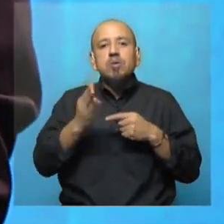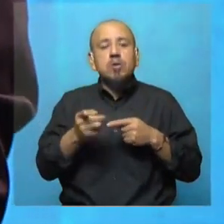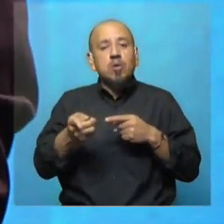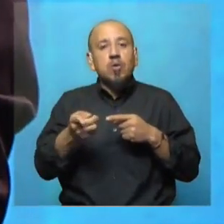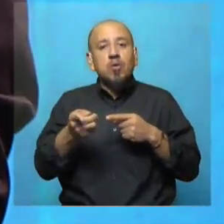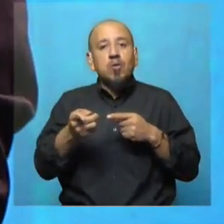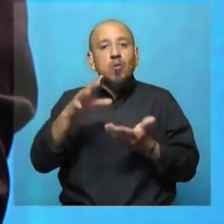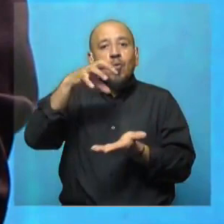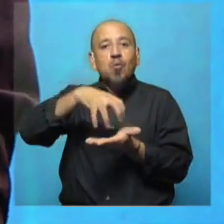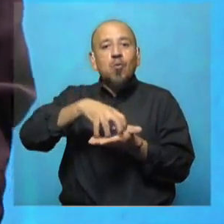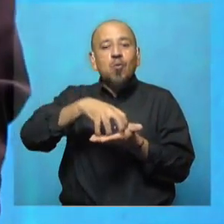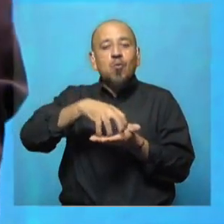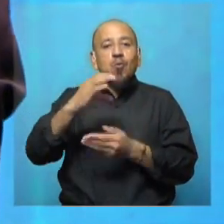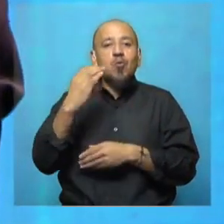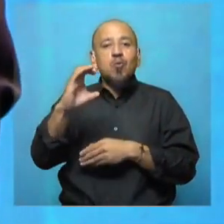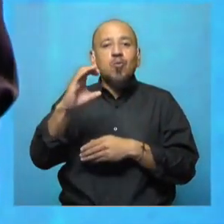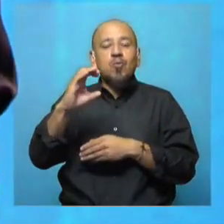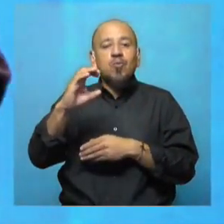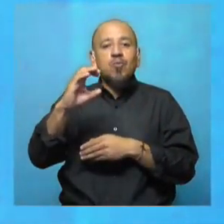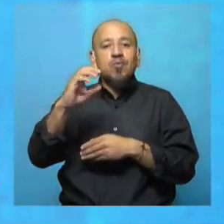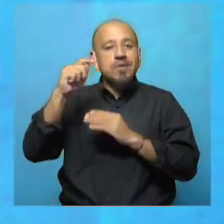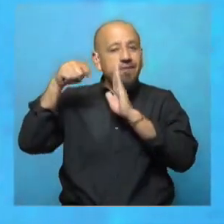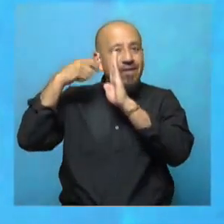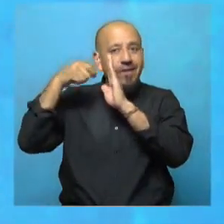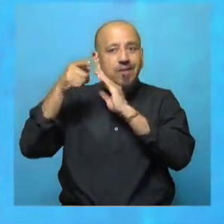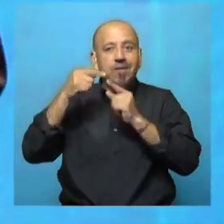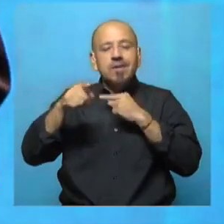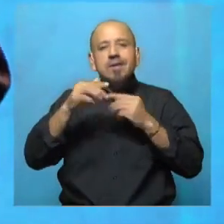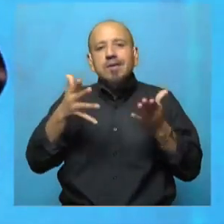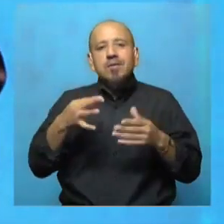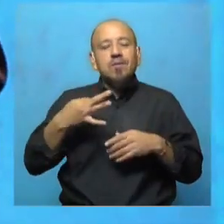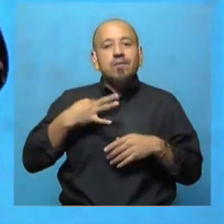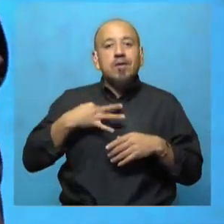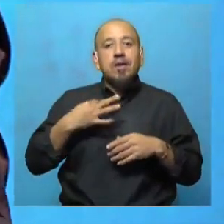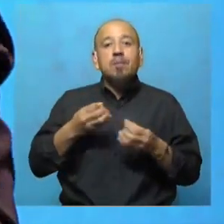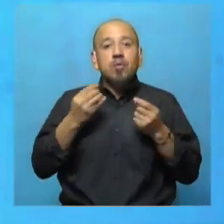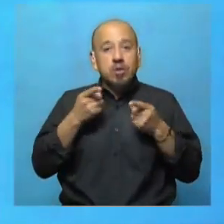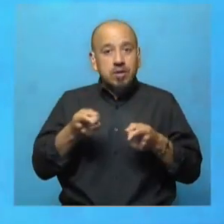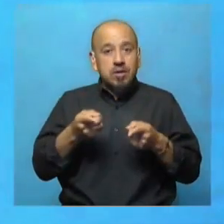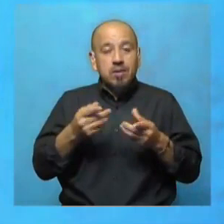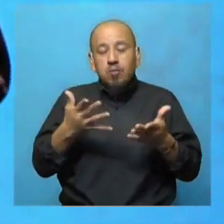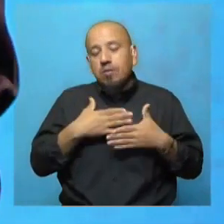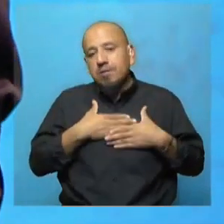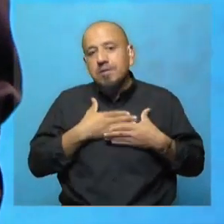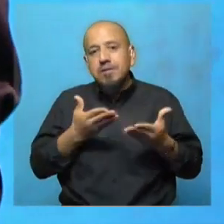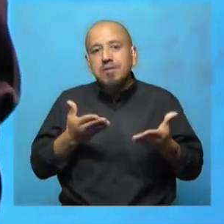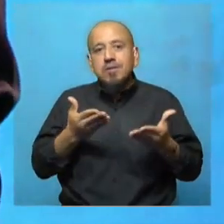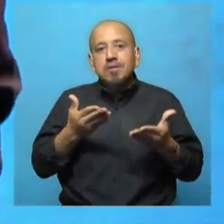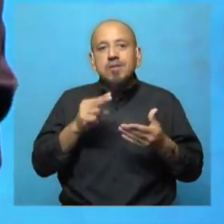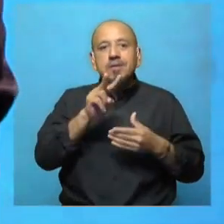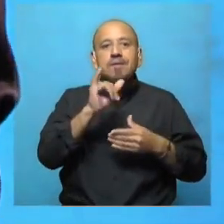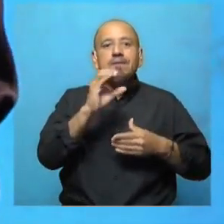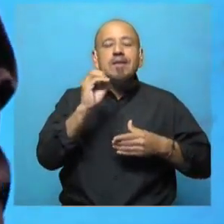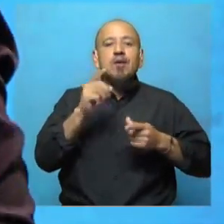videoclub y acá me voy también a tu infancia adolescencia tu vida porque Fuiste como un amante del videoclub